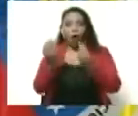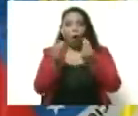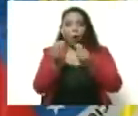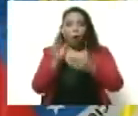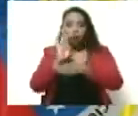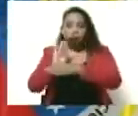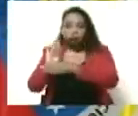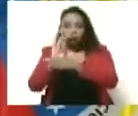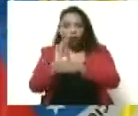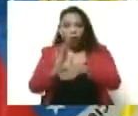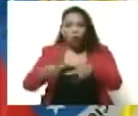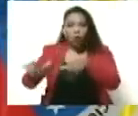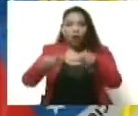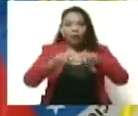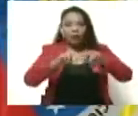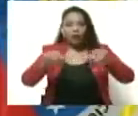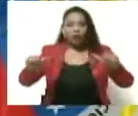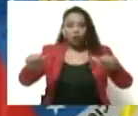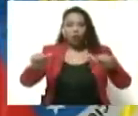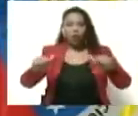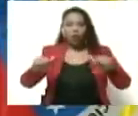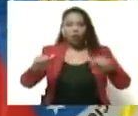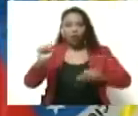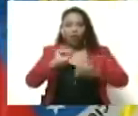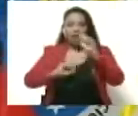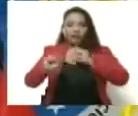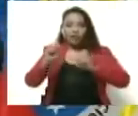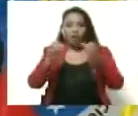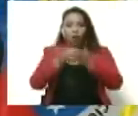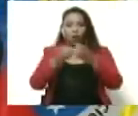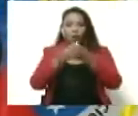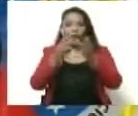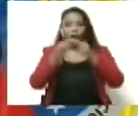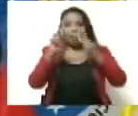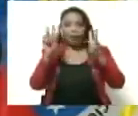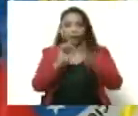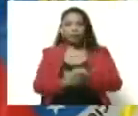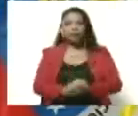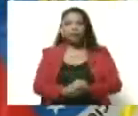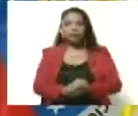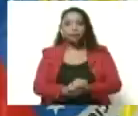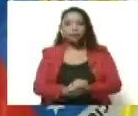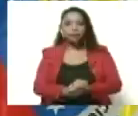sus espacios territoriales en los cuadrantes de paz.